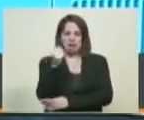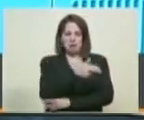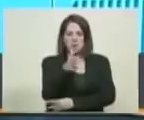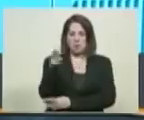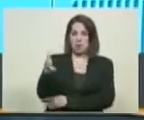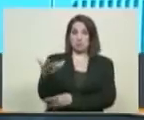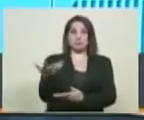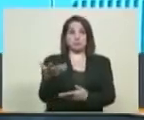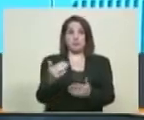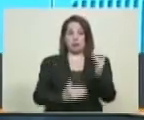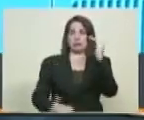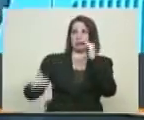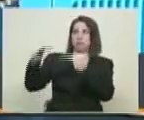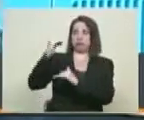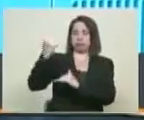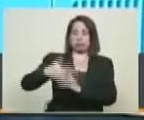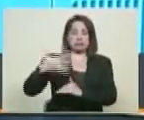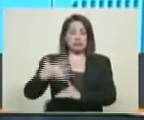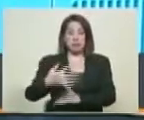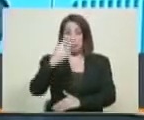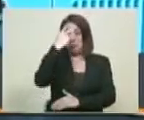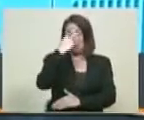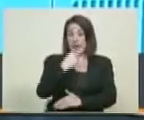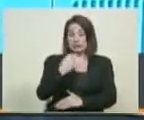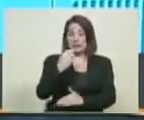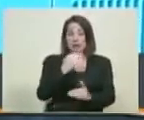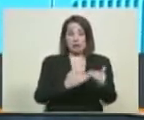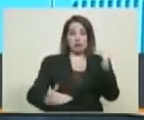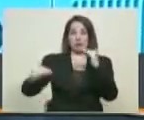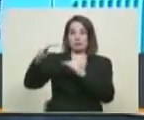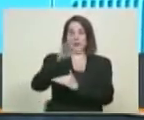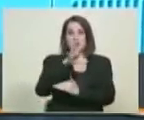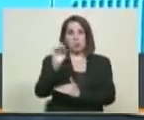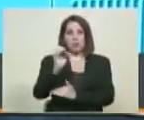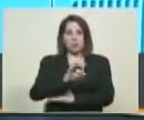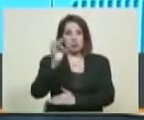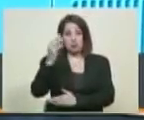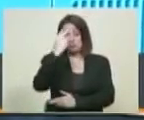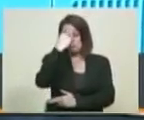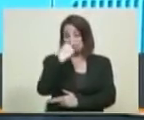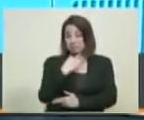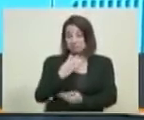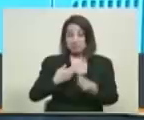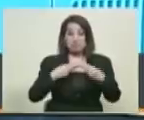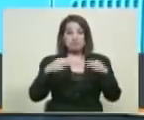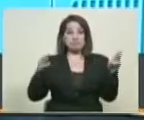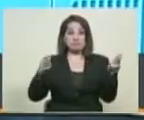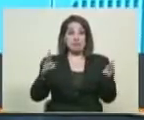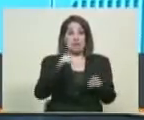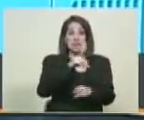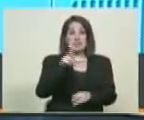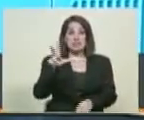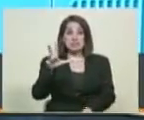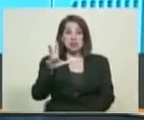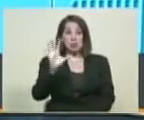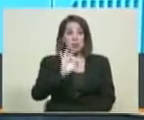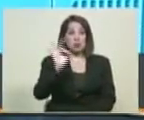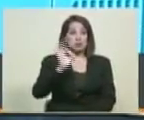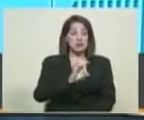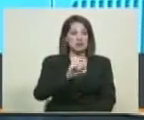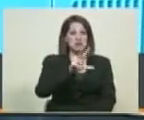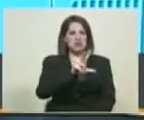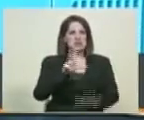Creció la pobreza abierta al más del 50%, la miseria abierta a más del